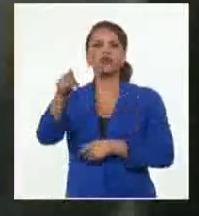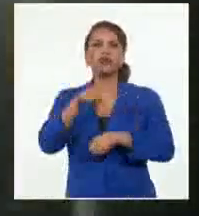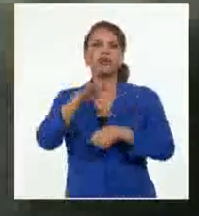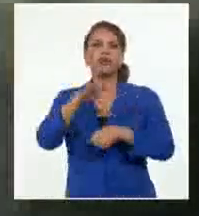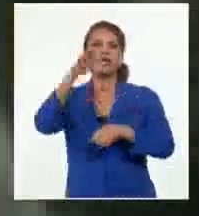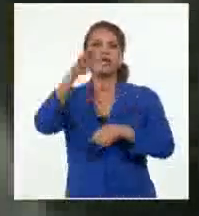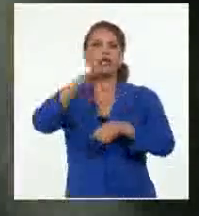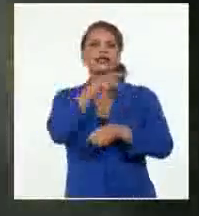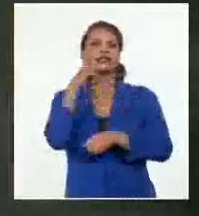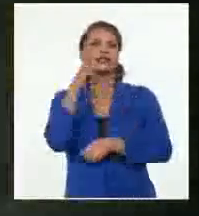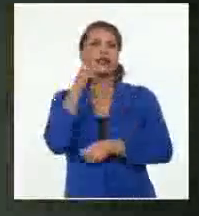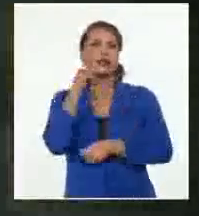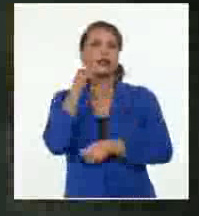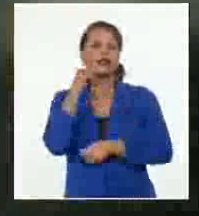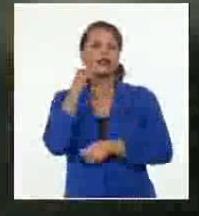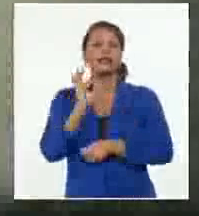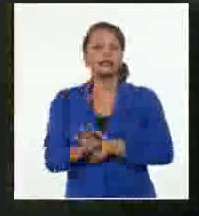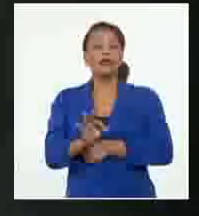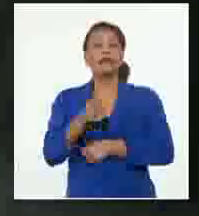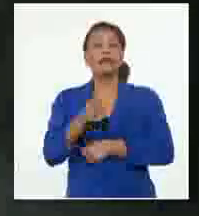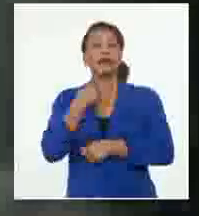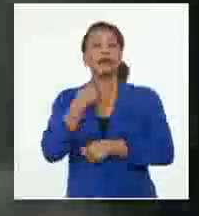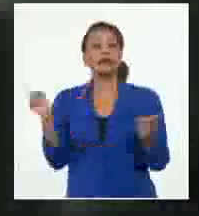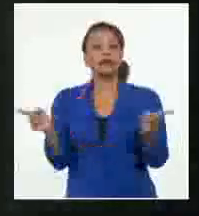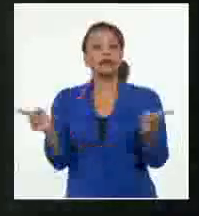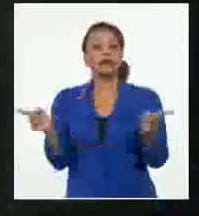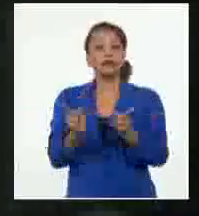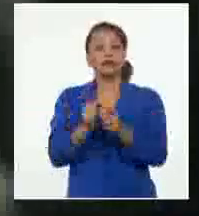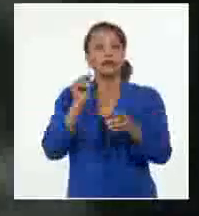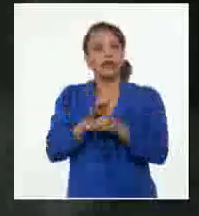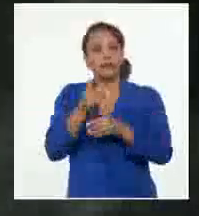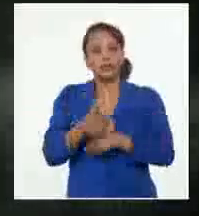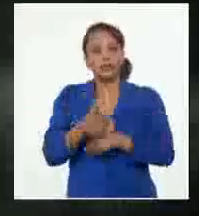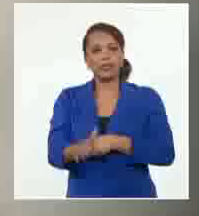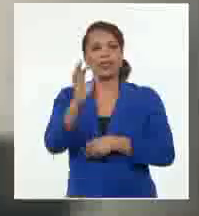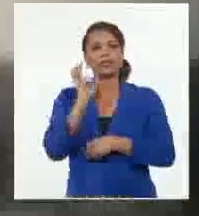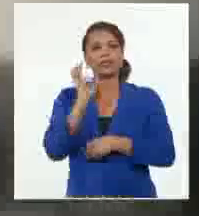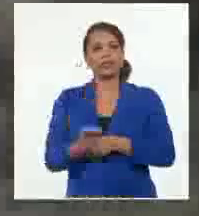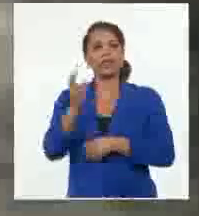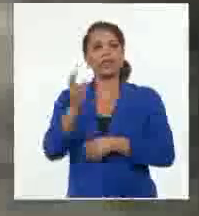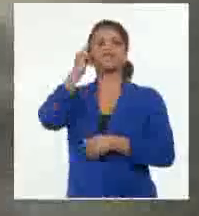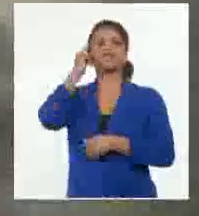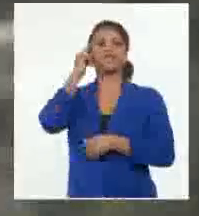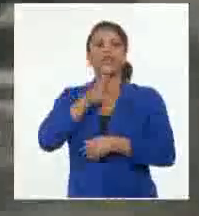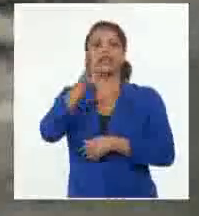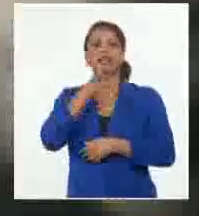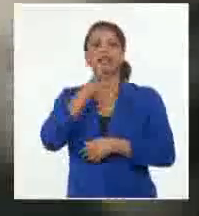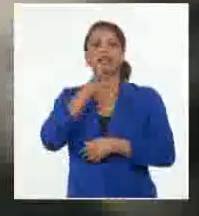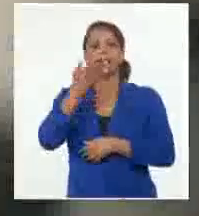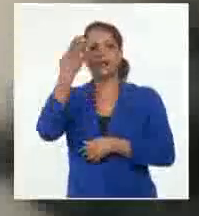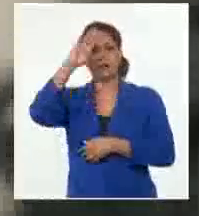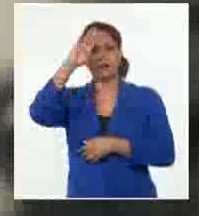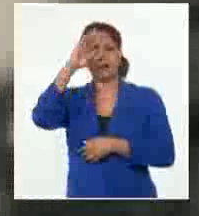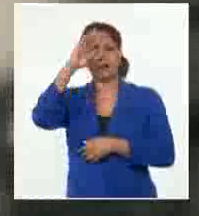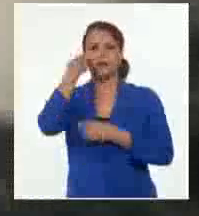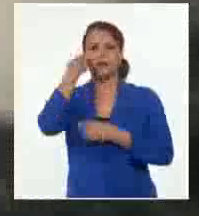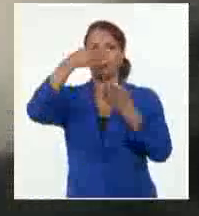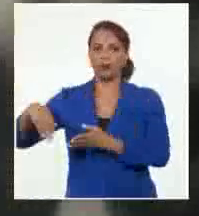lo que quedó en la frase resumida a partir de ese día y para siempre con el grito de patria o muerte